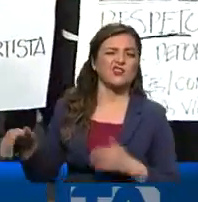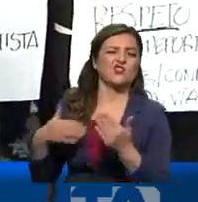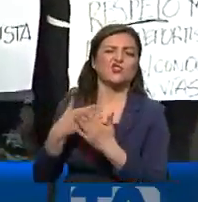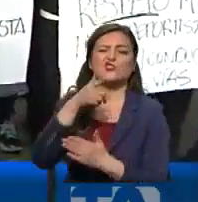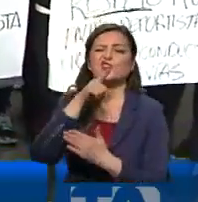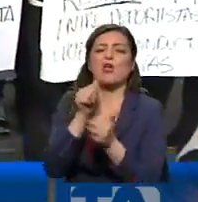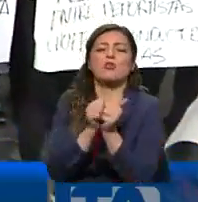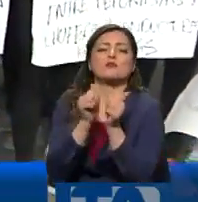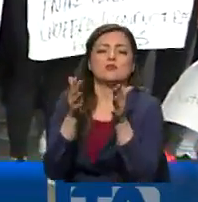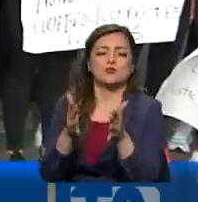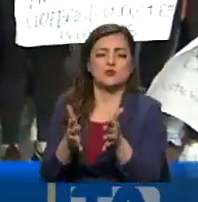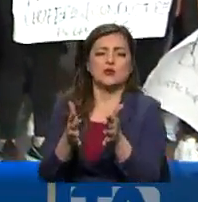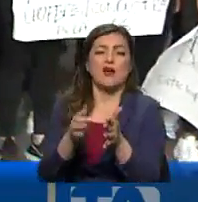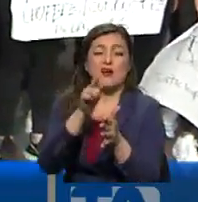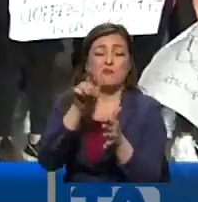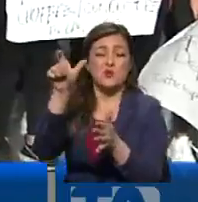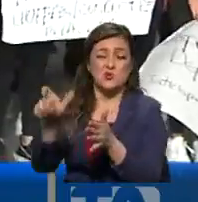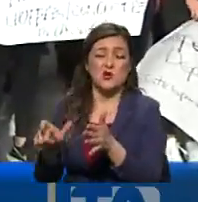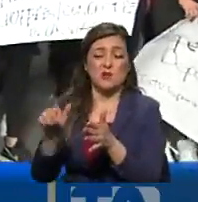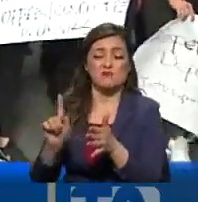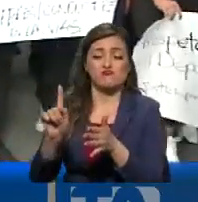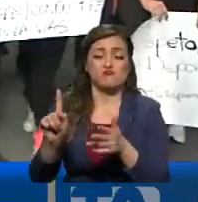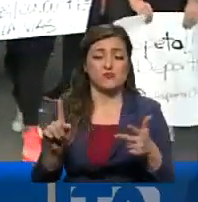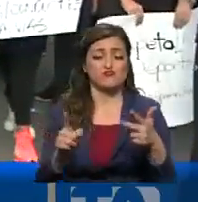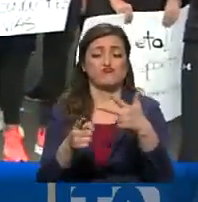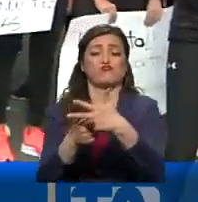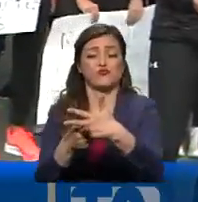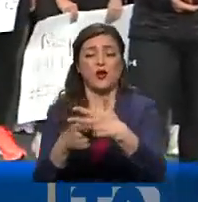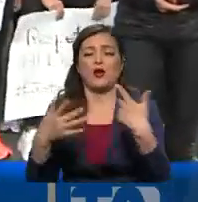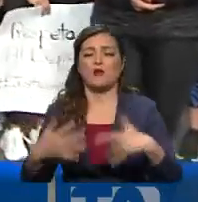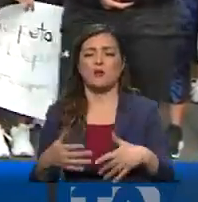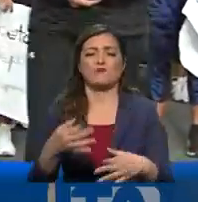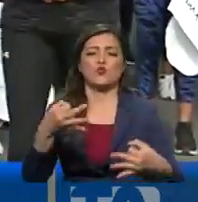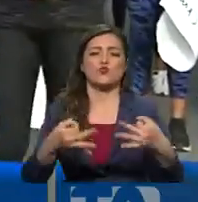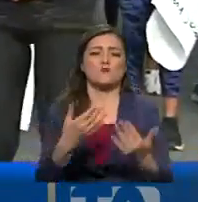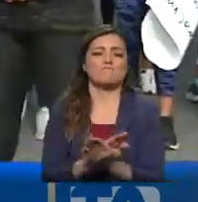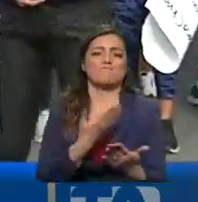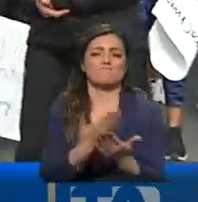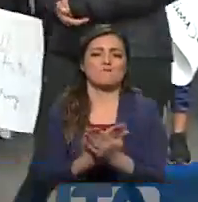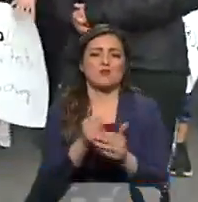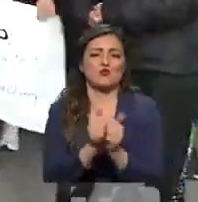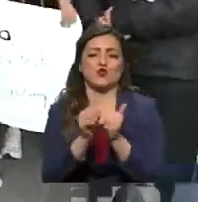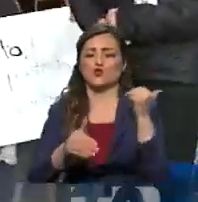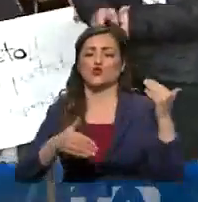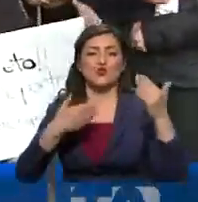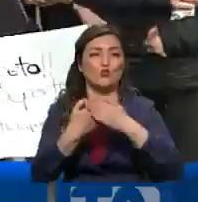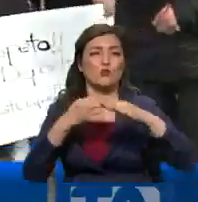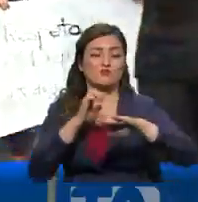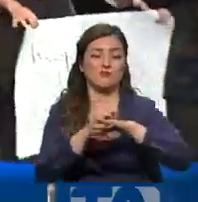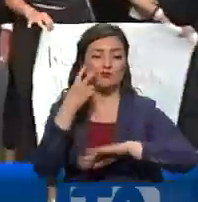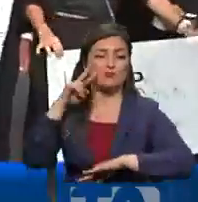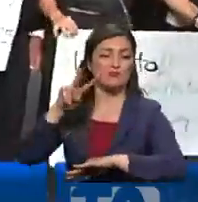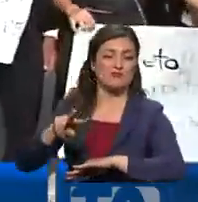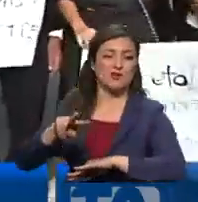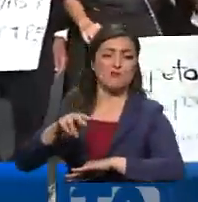Mauricio Álvarez y justicia para todos los deportistas que transitan por las vías del país. Ustedes los pueden ver ya en cámaras. Ellos se han